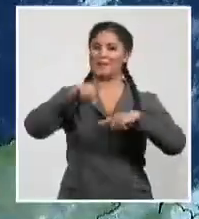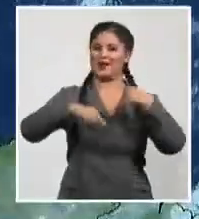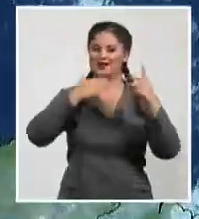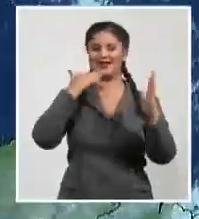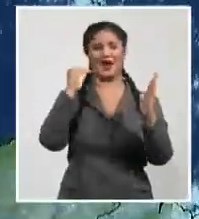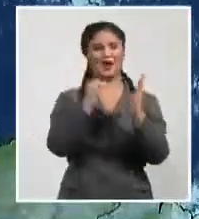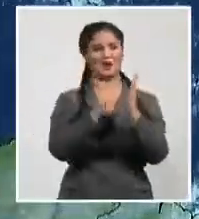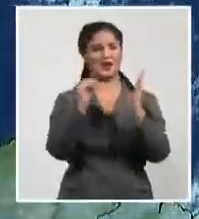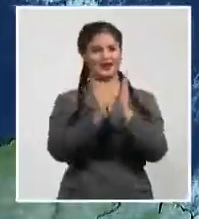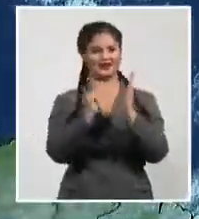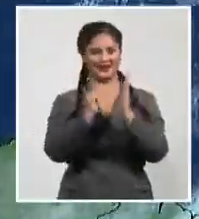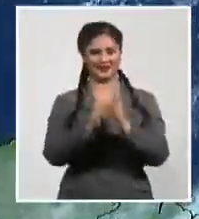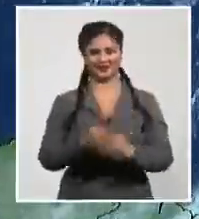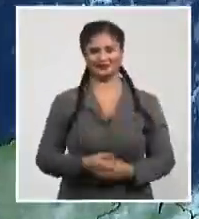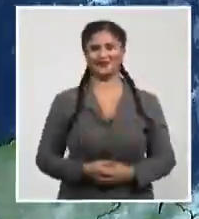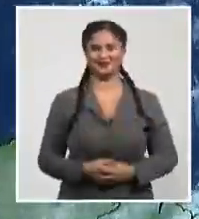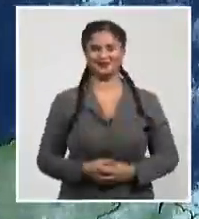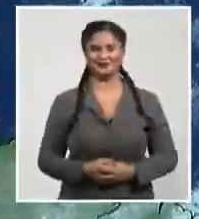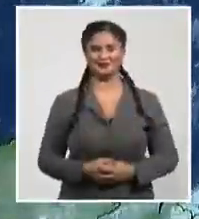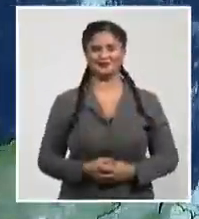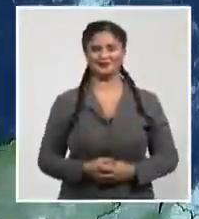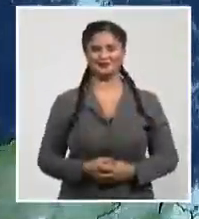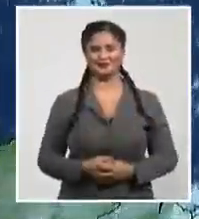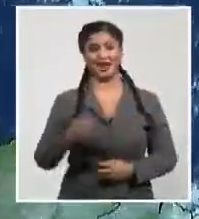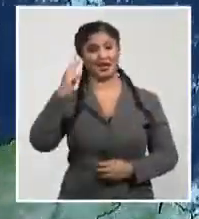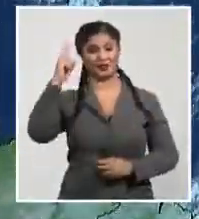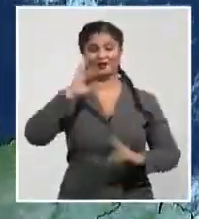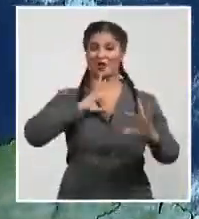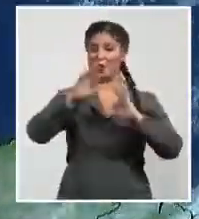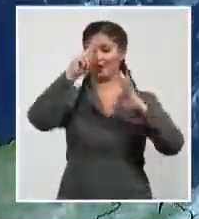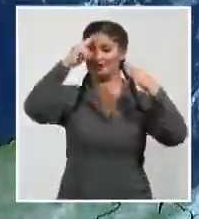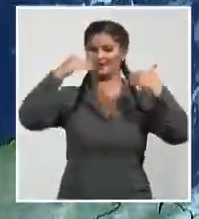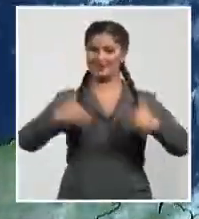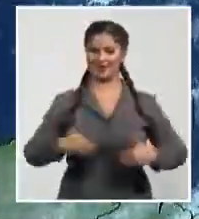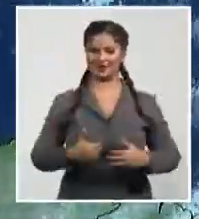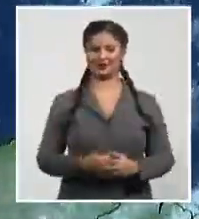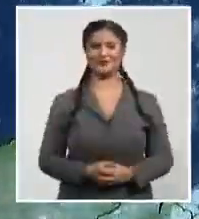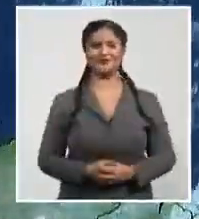Gracias por la compañía. Recuerde siempre cuidarse mucho y tenga muy buen día.